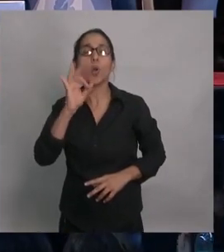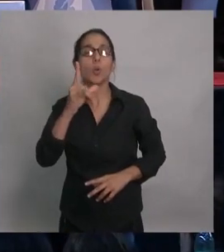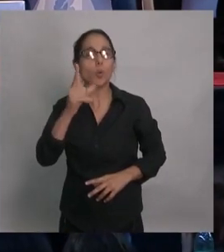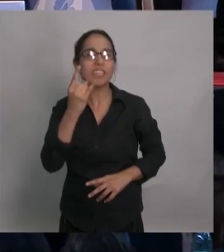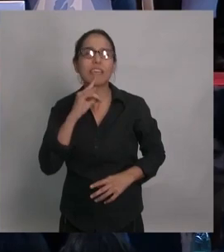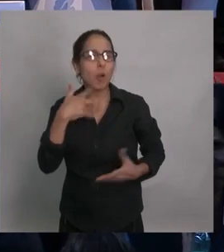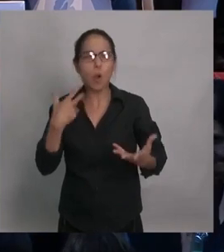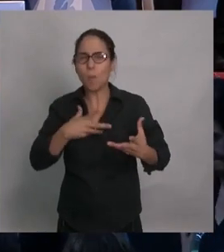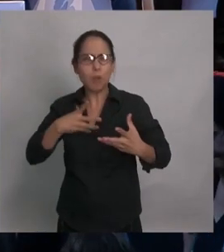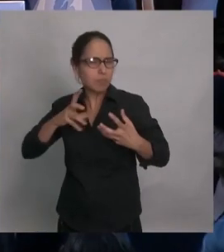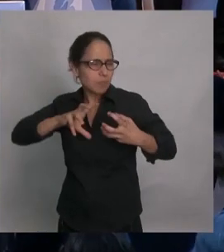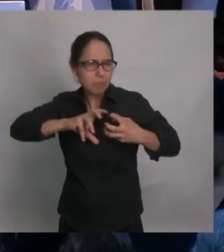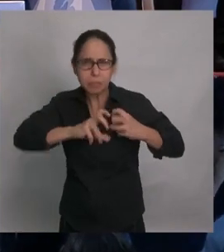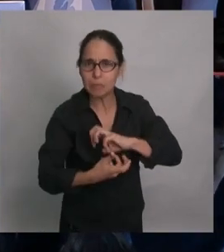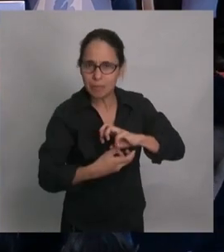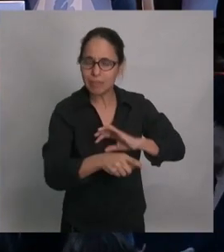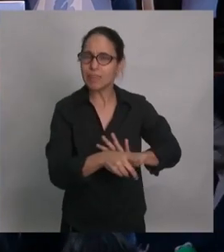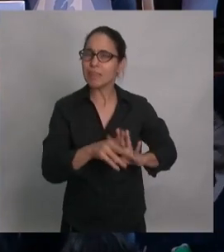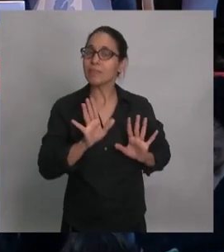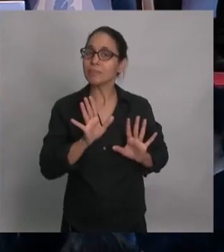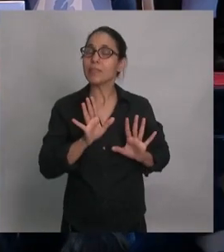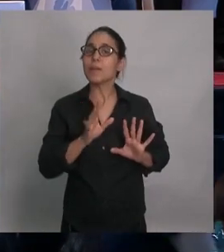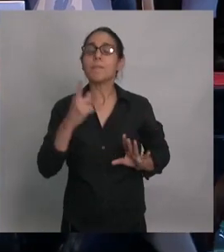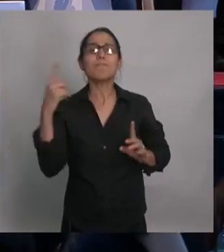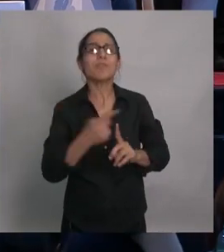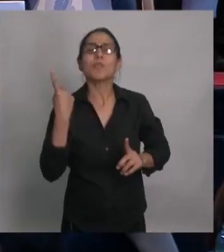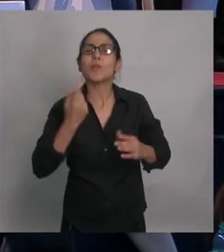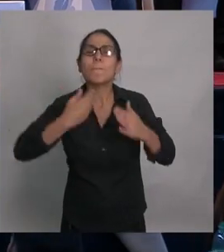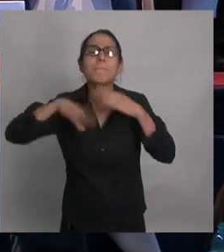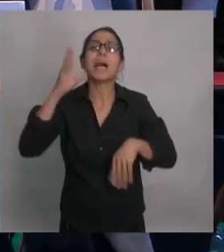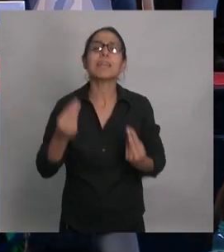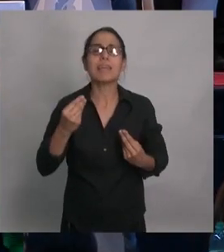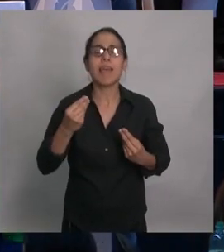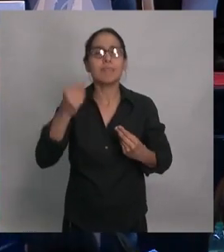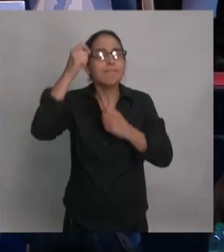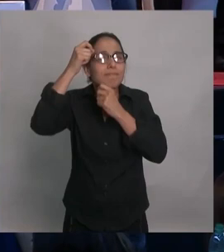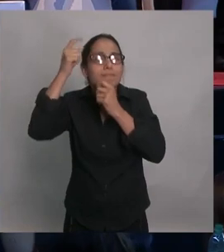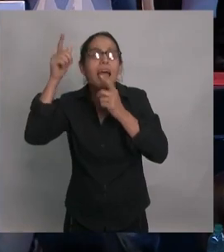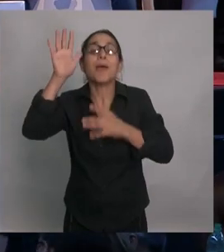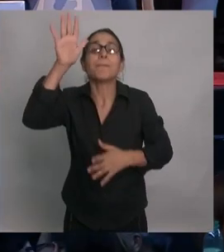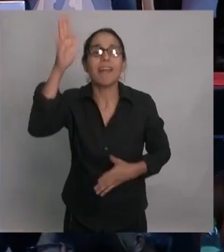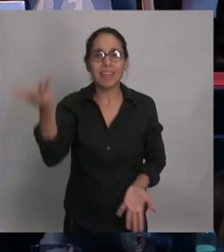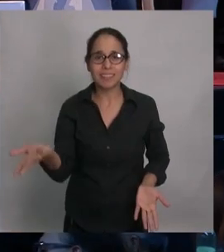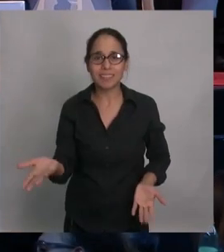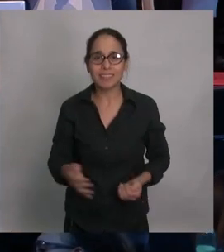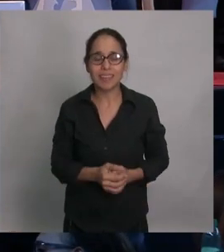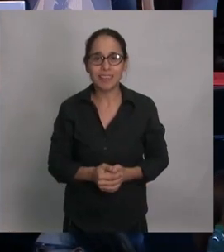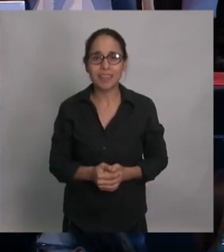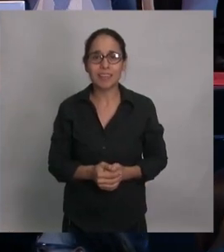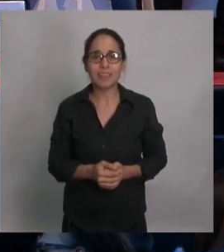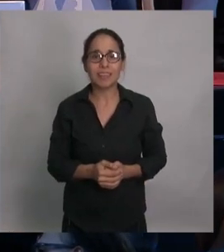fundamentalmente tenemos que construir la esperanza y esto no es